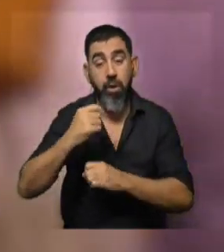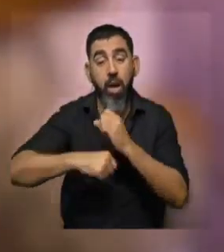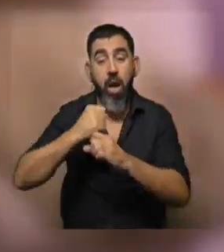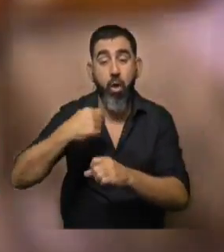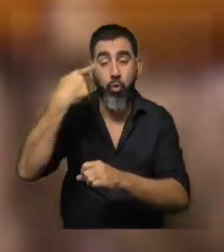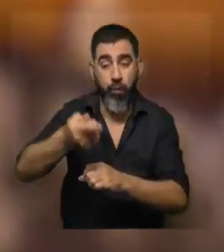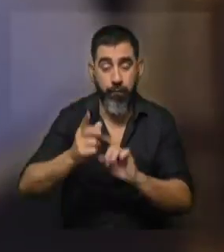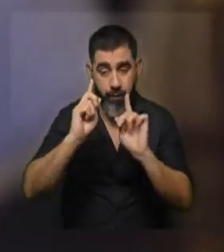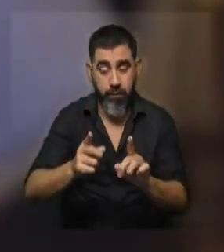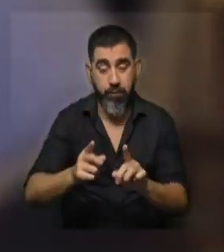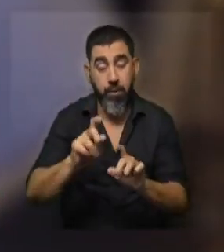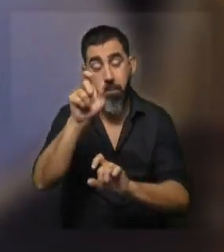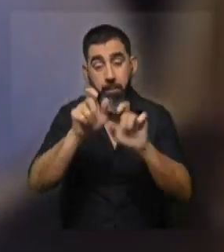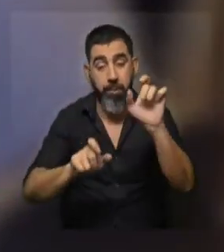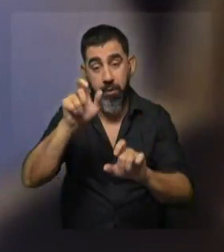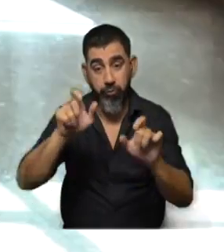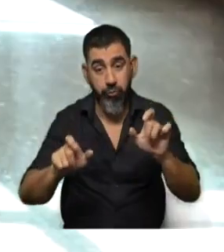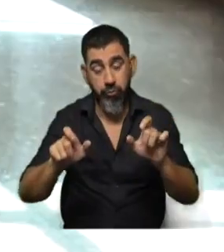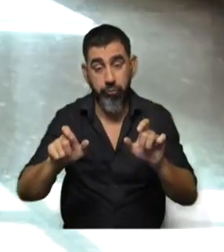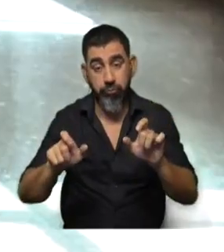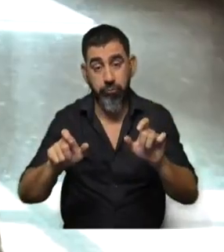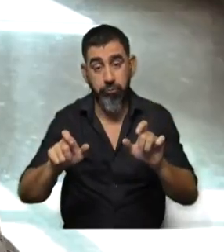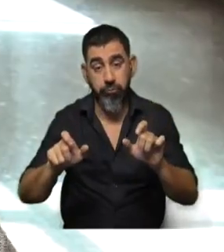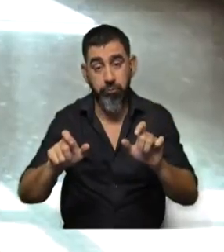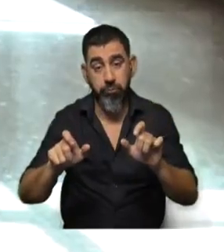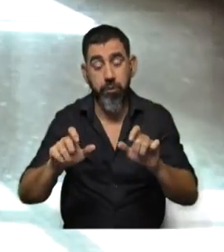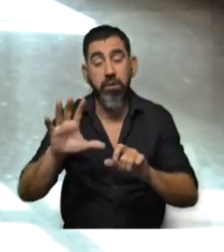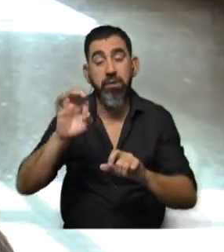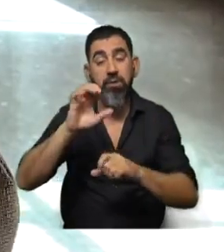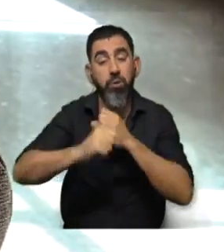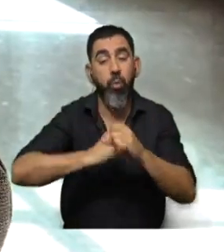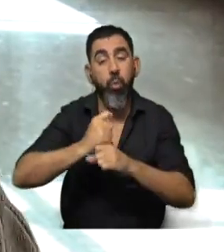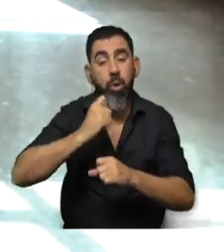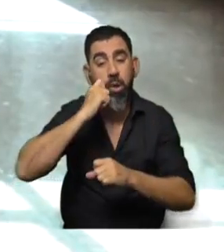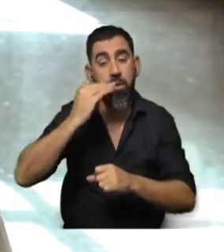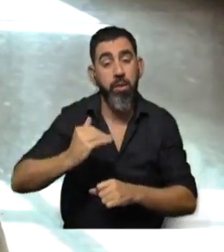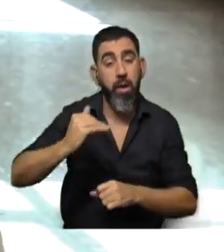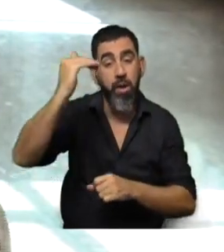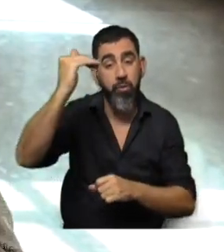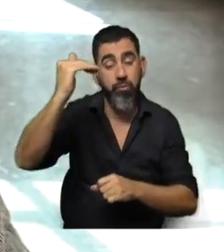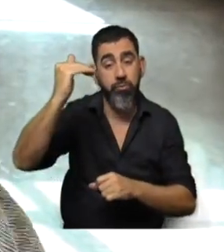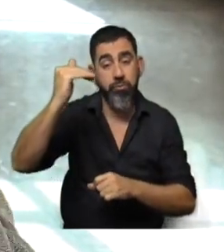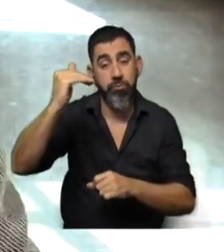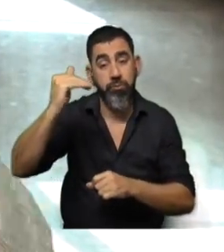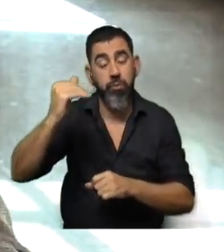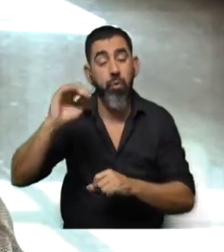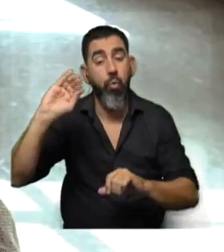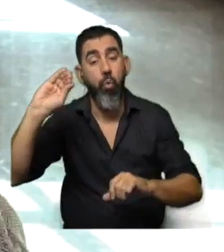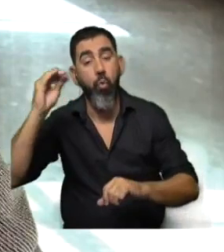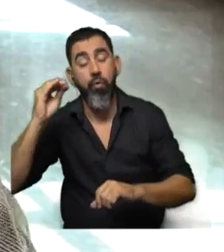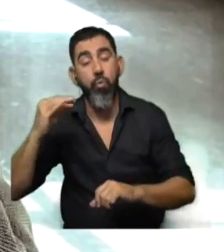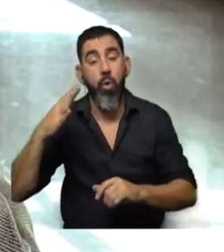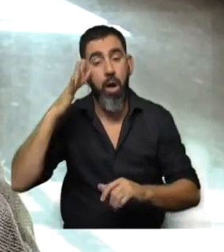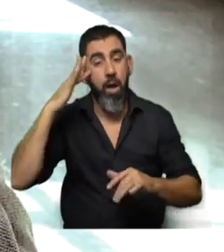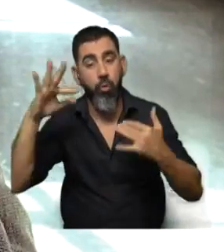el año que las poblaciones digamos de más de 50 años este vivieron su juventud y su